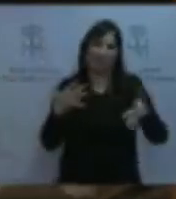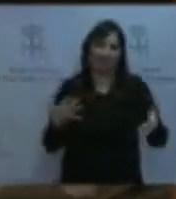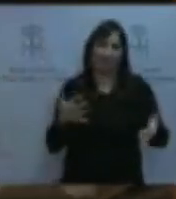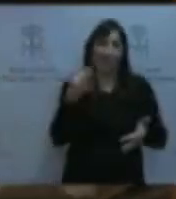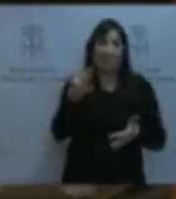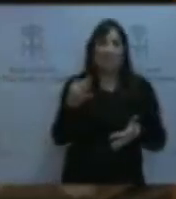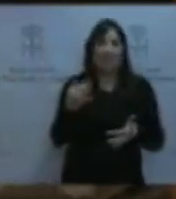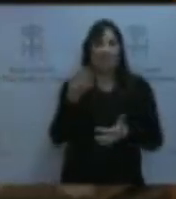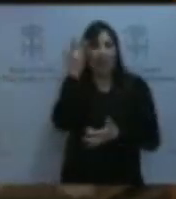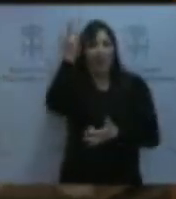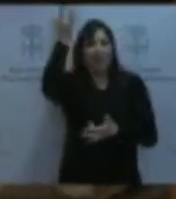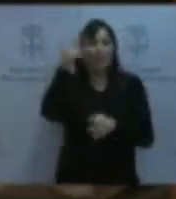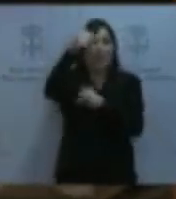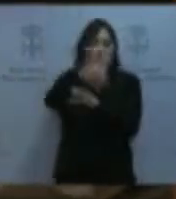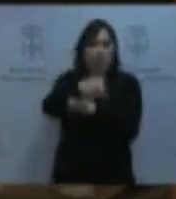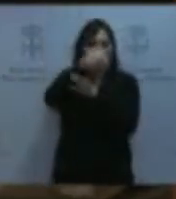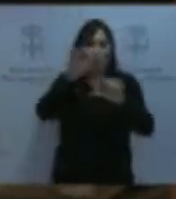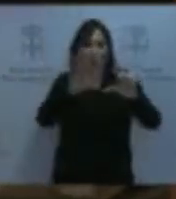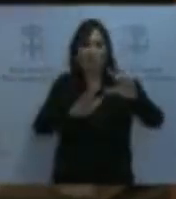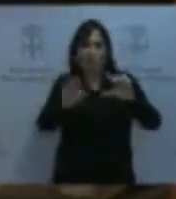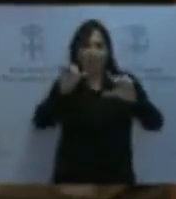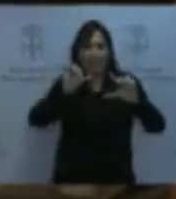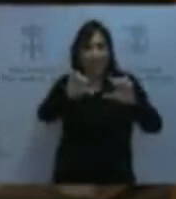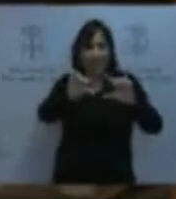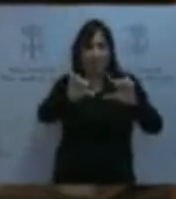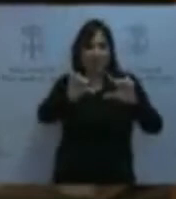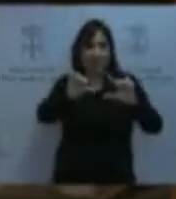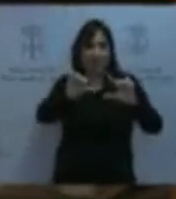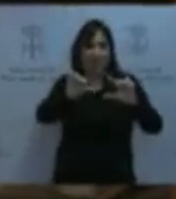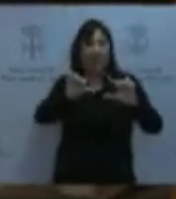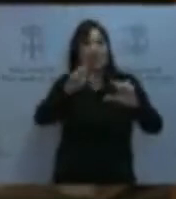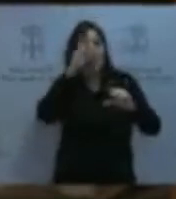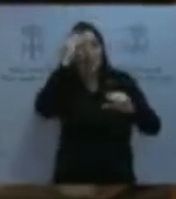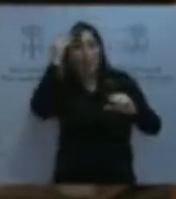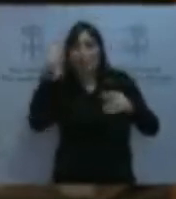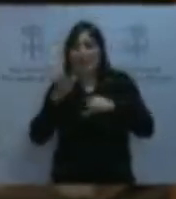central metropolitana y nos olvidemos de todo lo demás, convirtiendo efectivamente a nuestro mundo rural